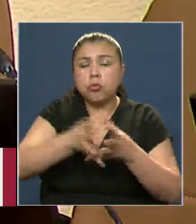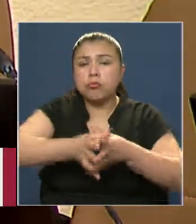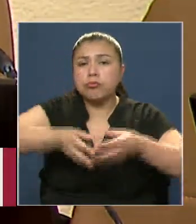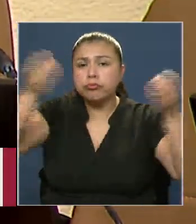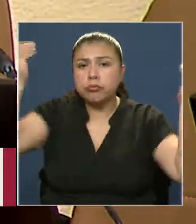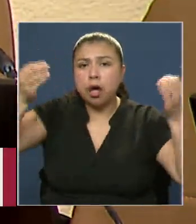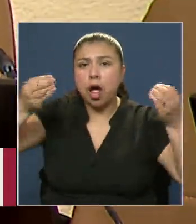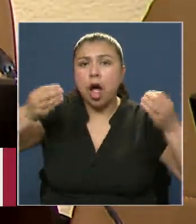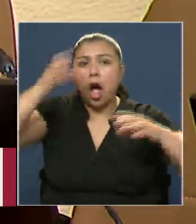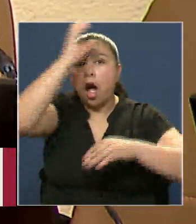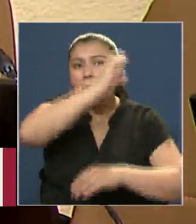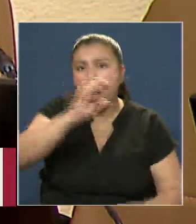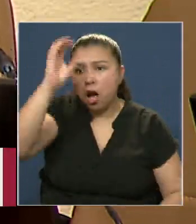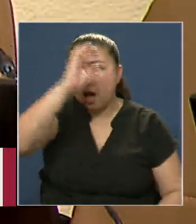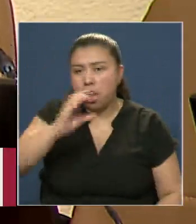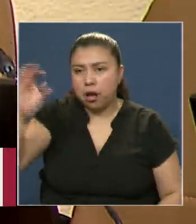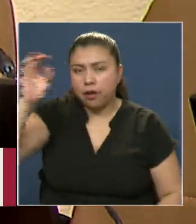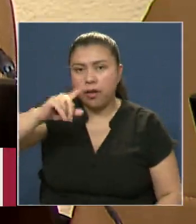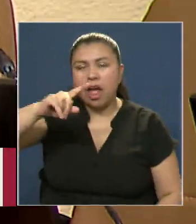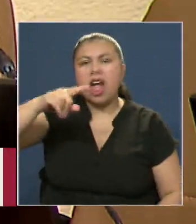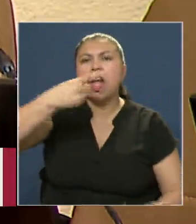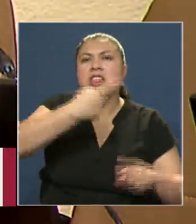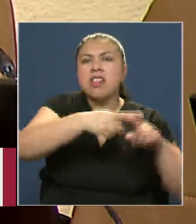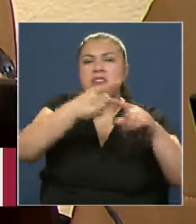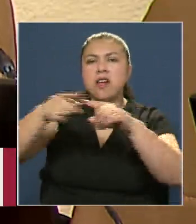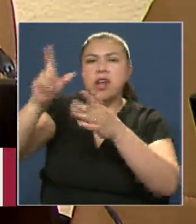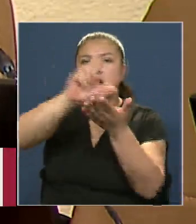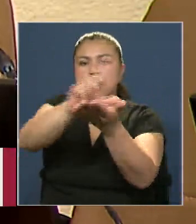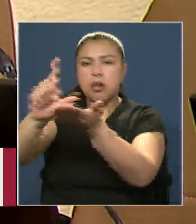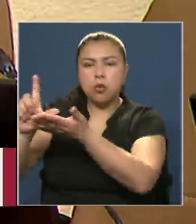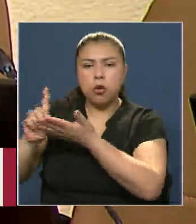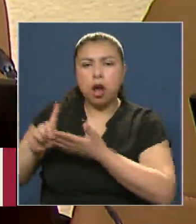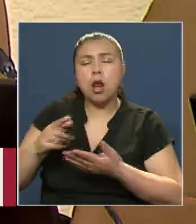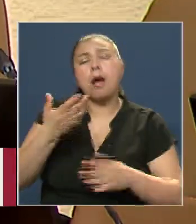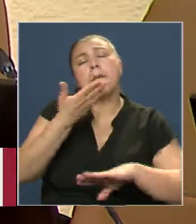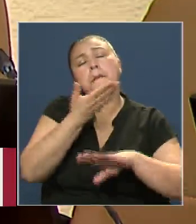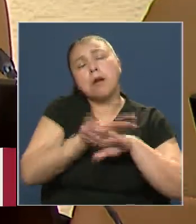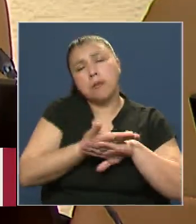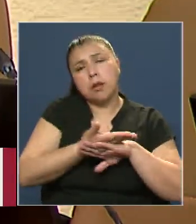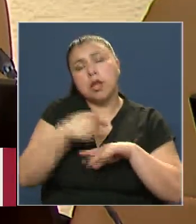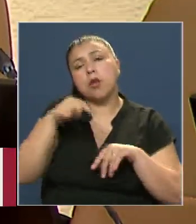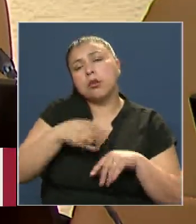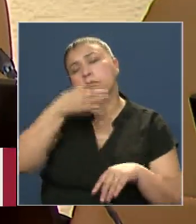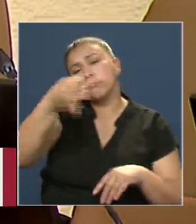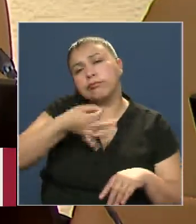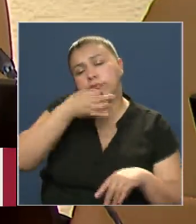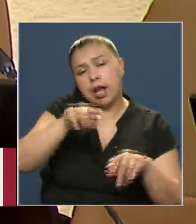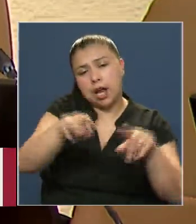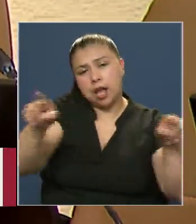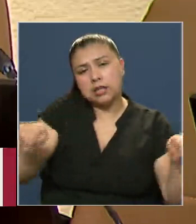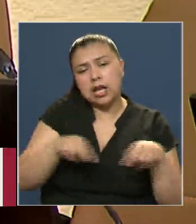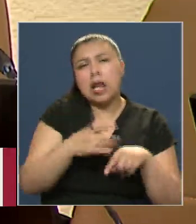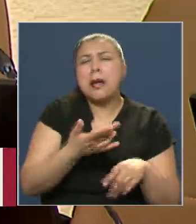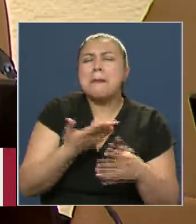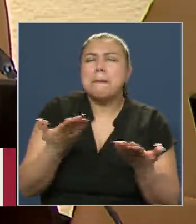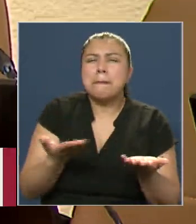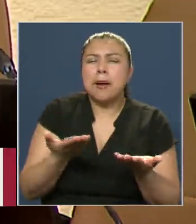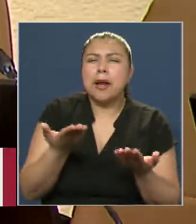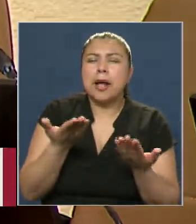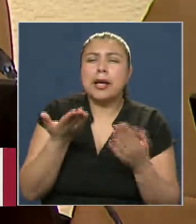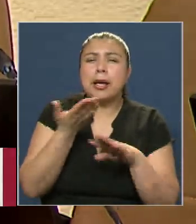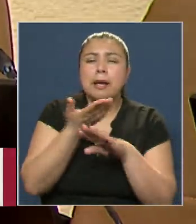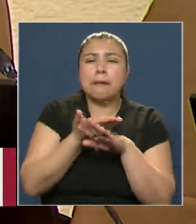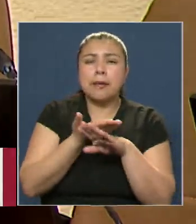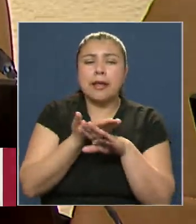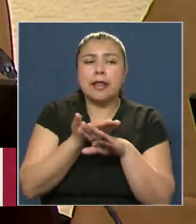lugares de la región de Atacama, en Vallenar, Copiapó y en otros lugares. Me pidieron que intervenga en la sala para que le pida especialmente